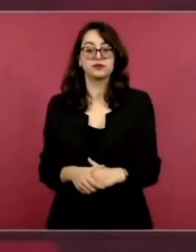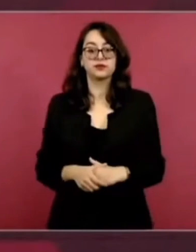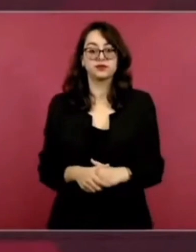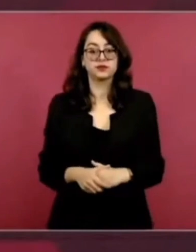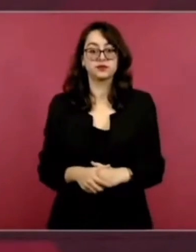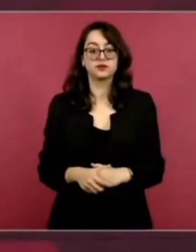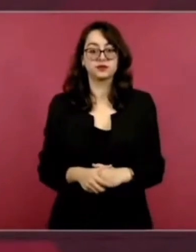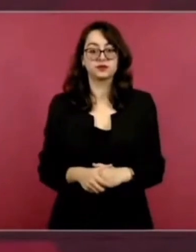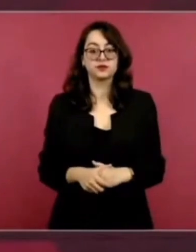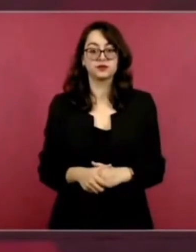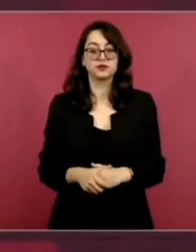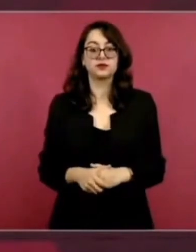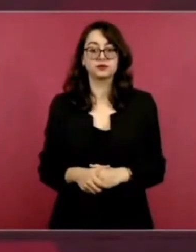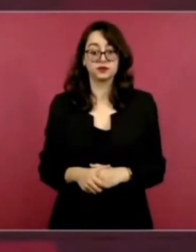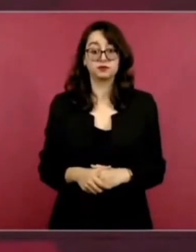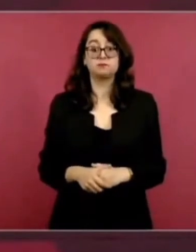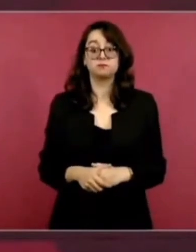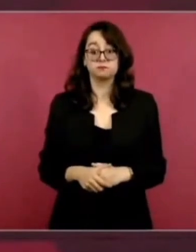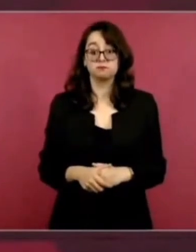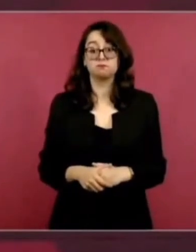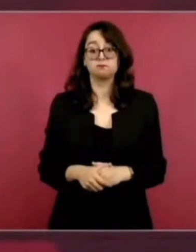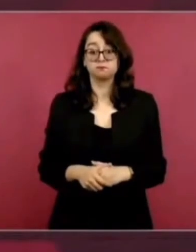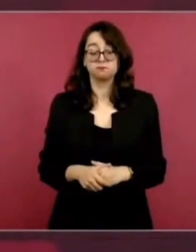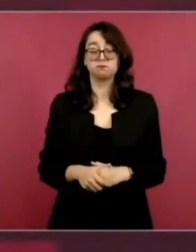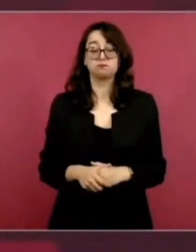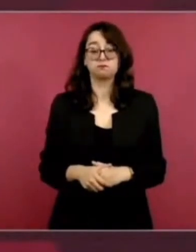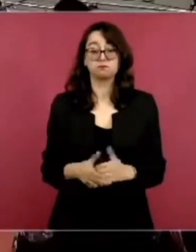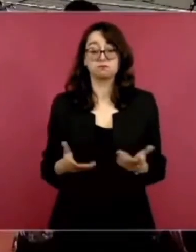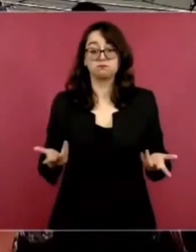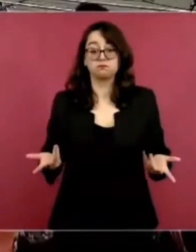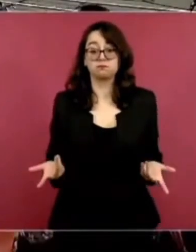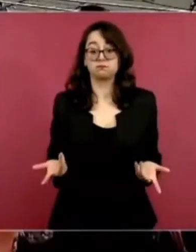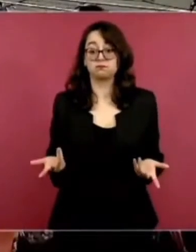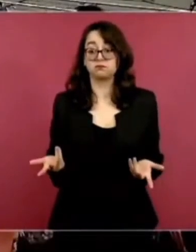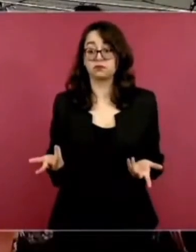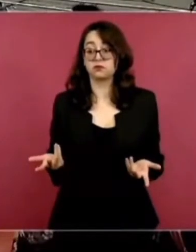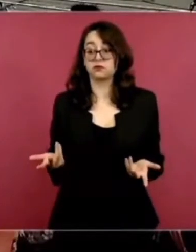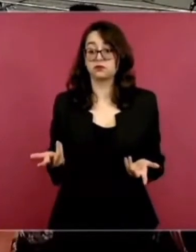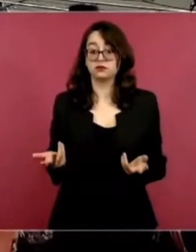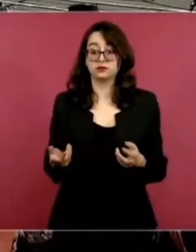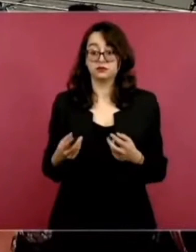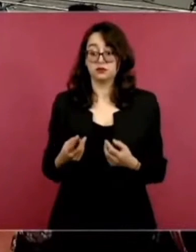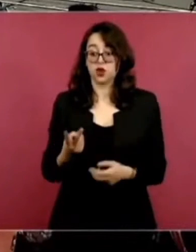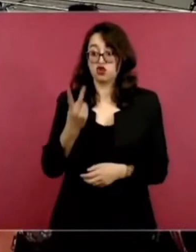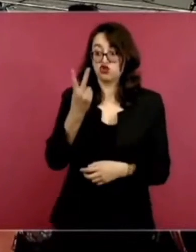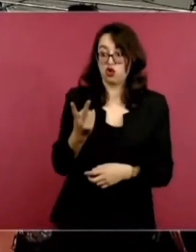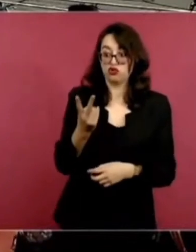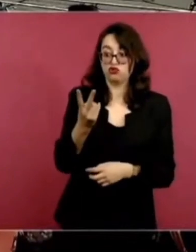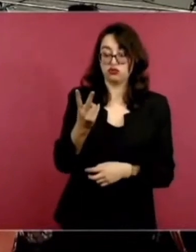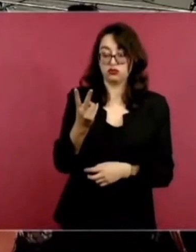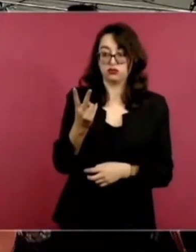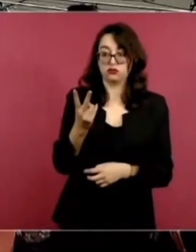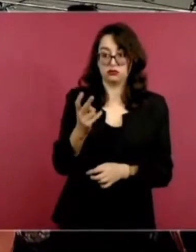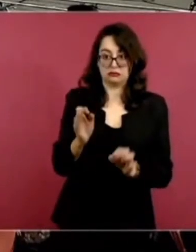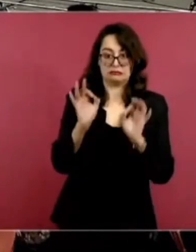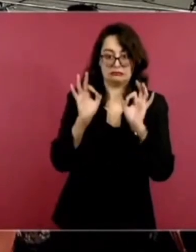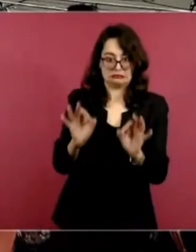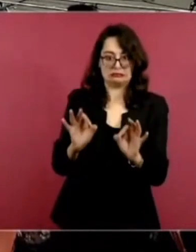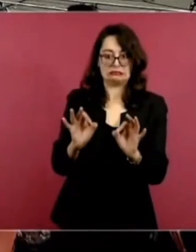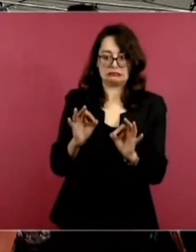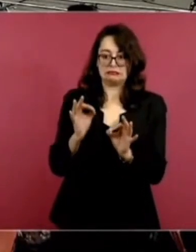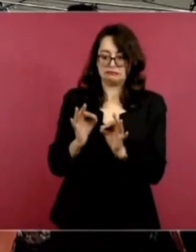Así es. Entonces ya quedaron 2 que han actuado